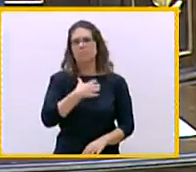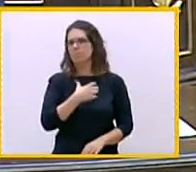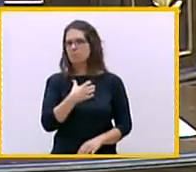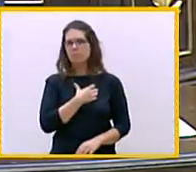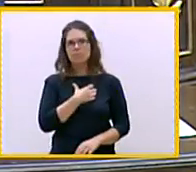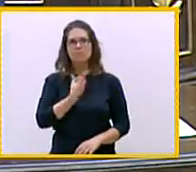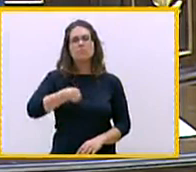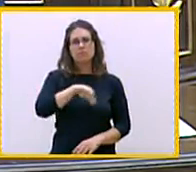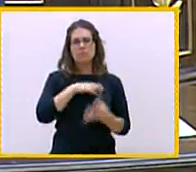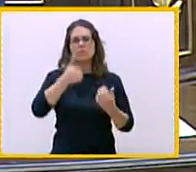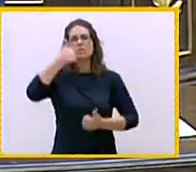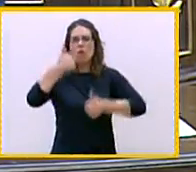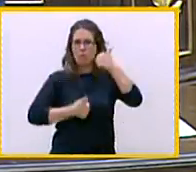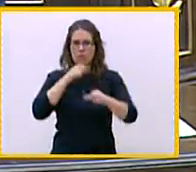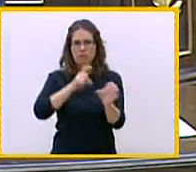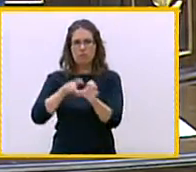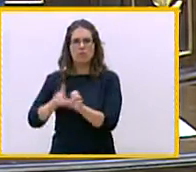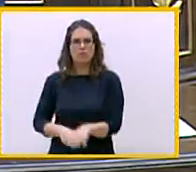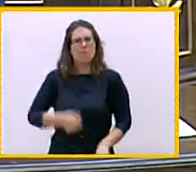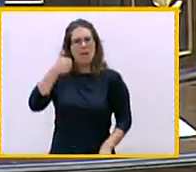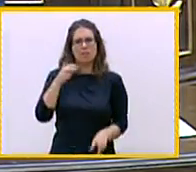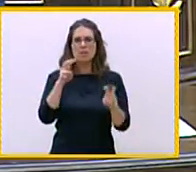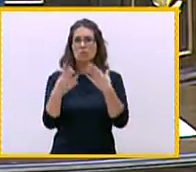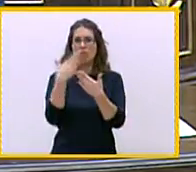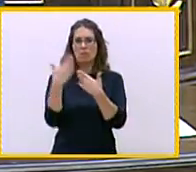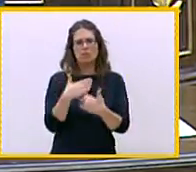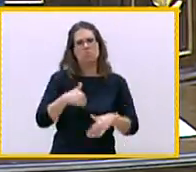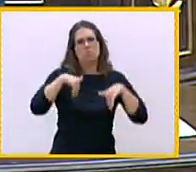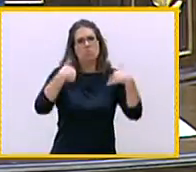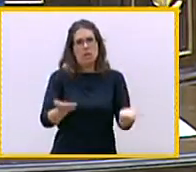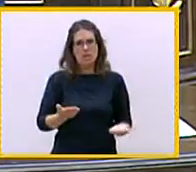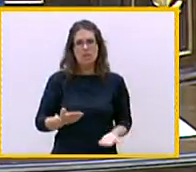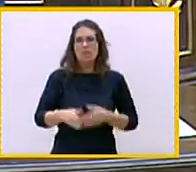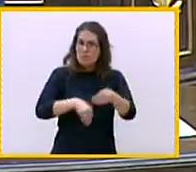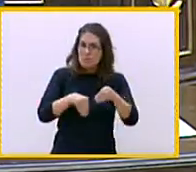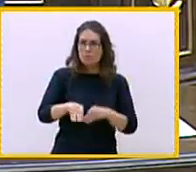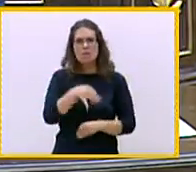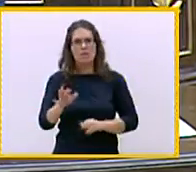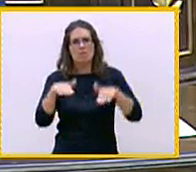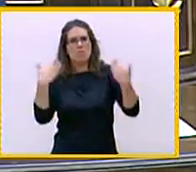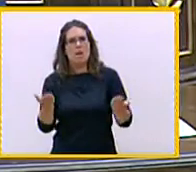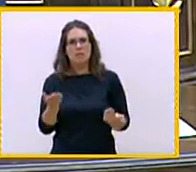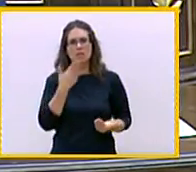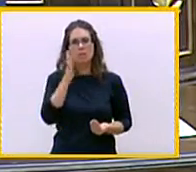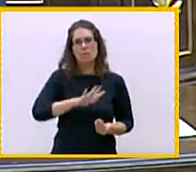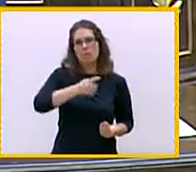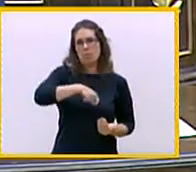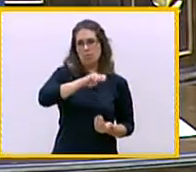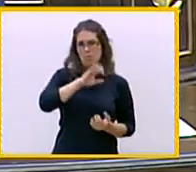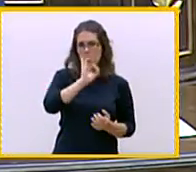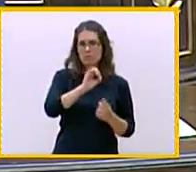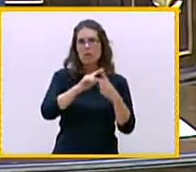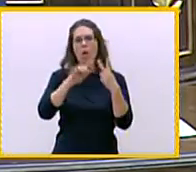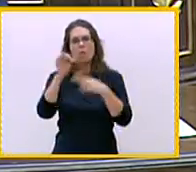más competitivos, más innovadores, más flexibles y más eficientes, como país, como administraciones